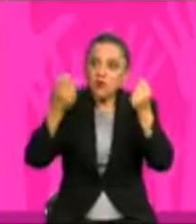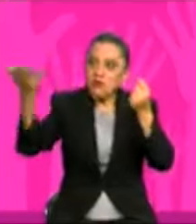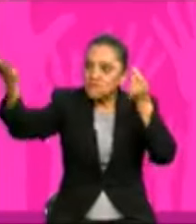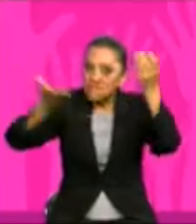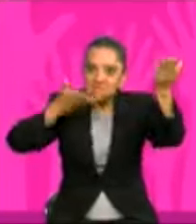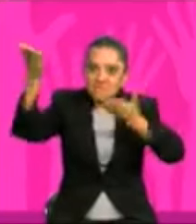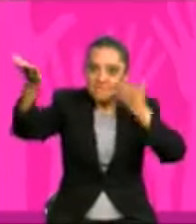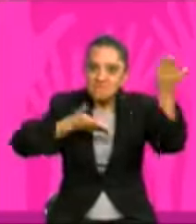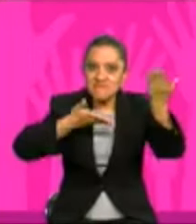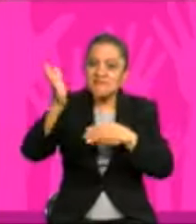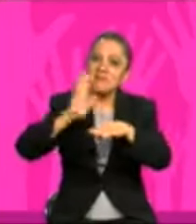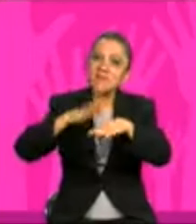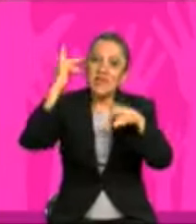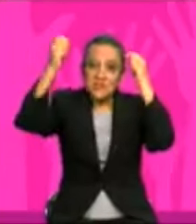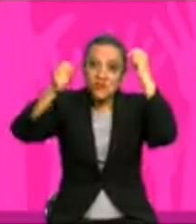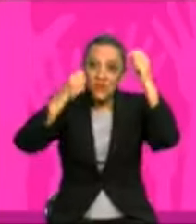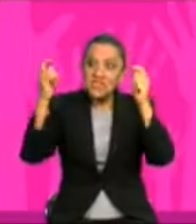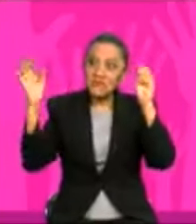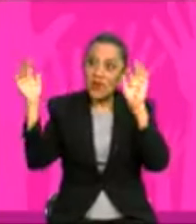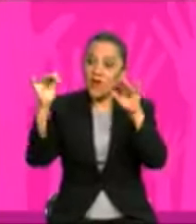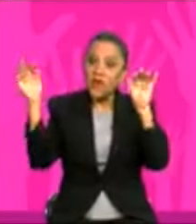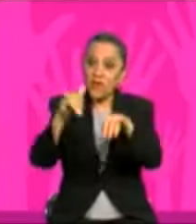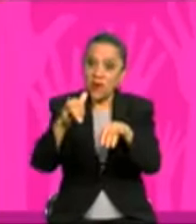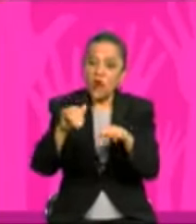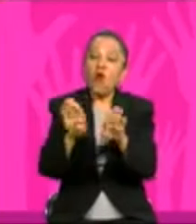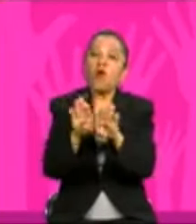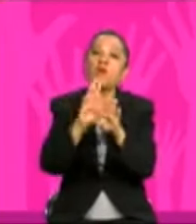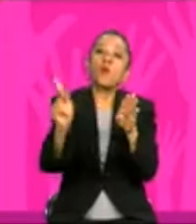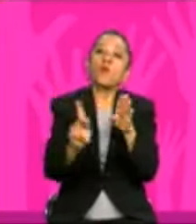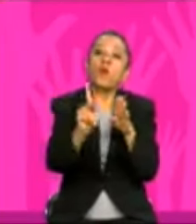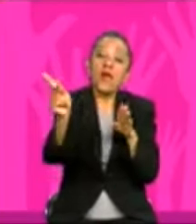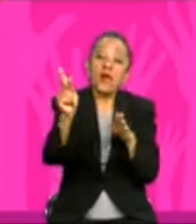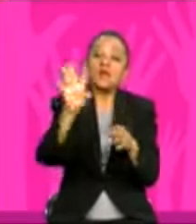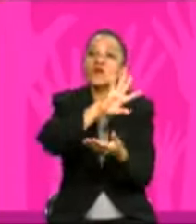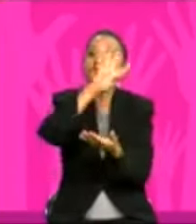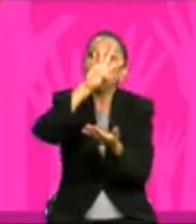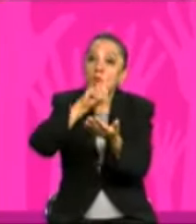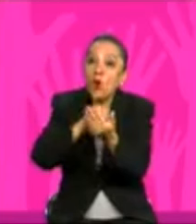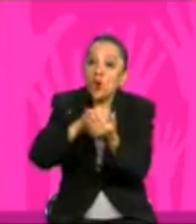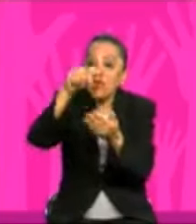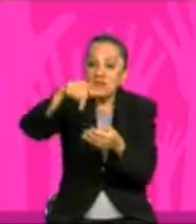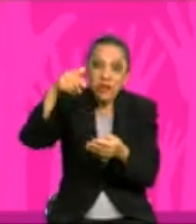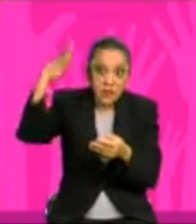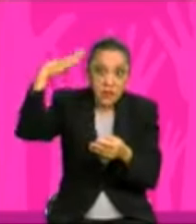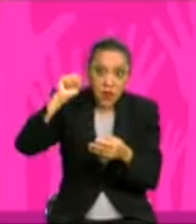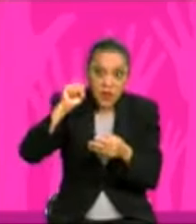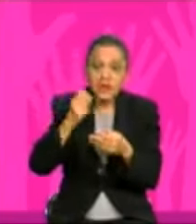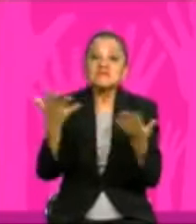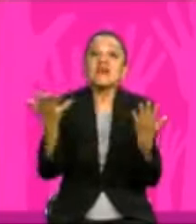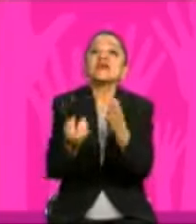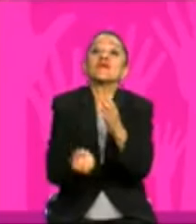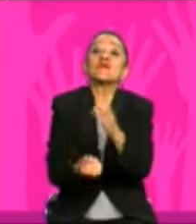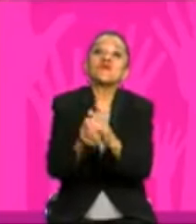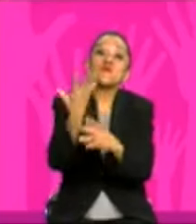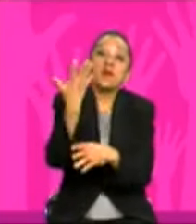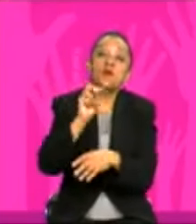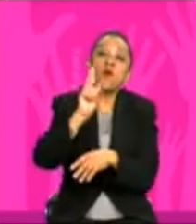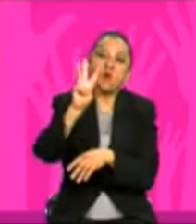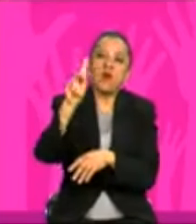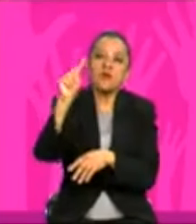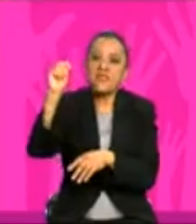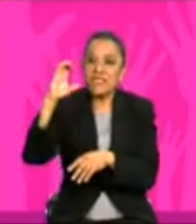como pueblos mágicos, bodas, entre otros. Haremos un nuevo centro de convenciones en Cuernavaca